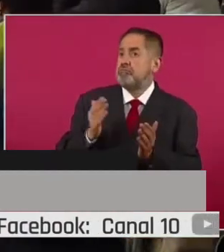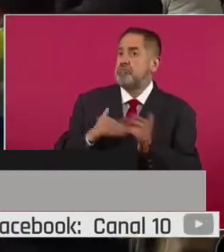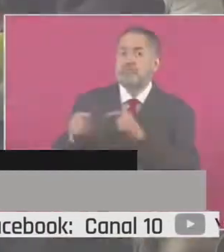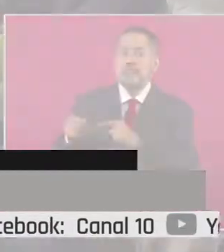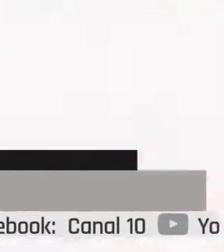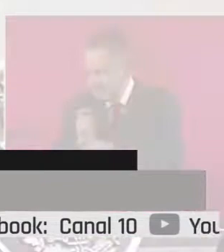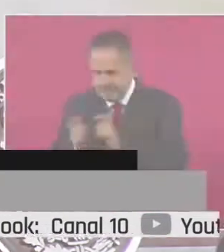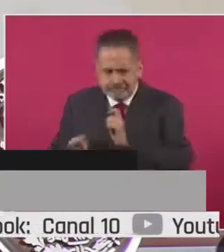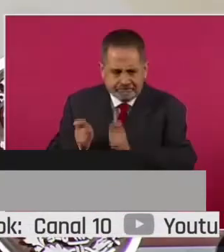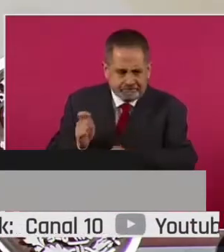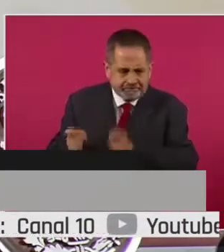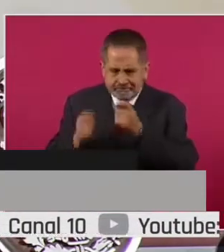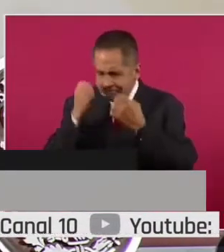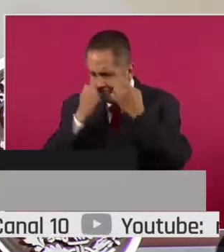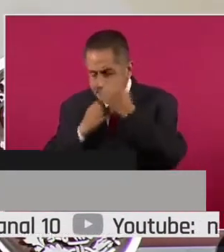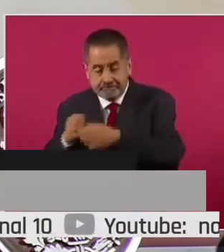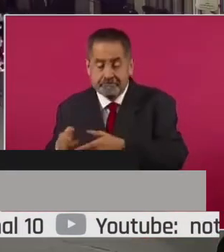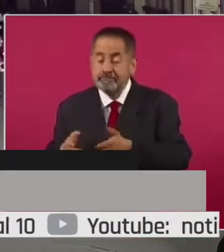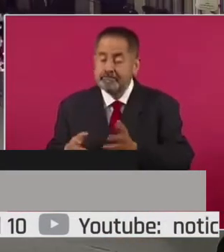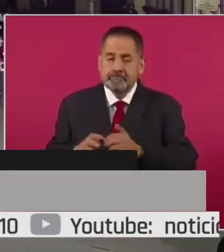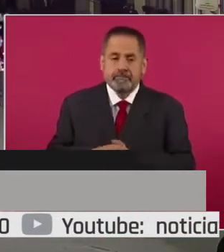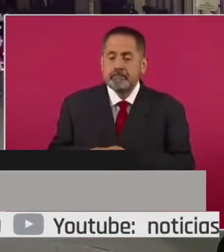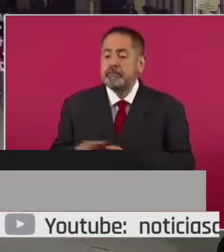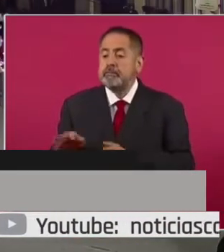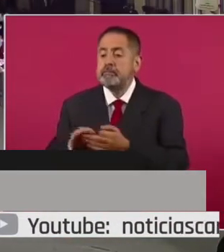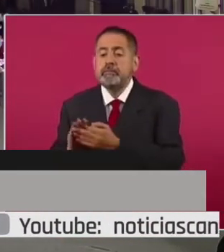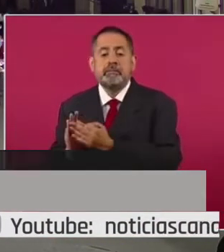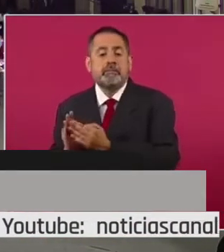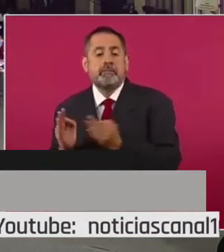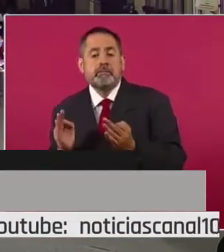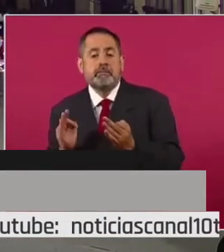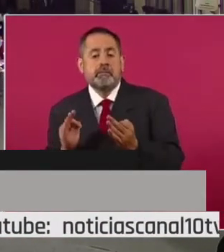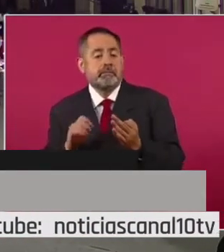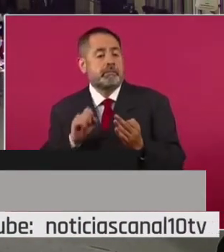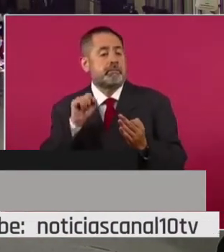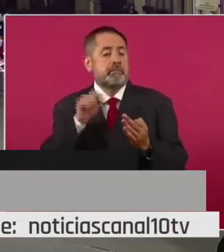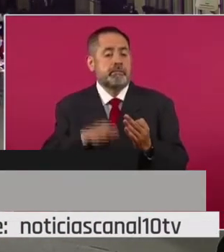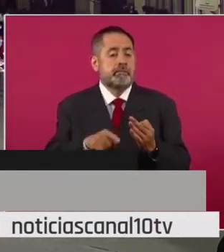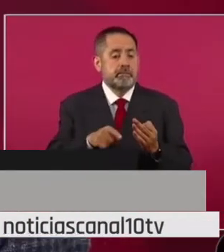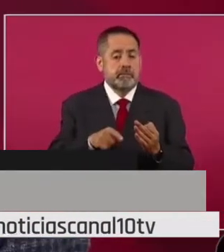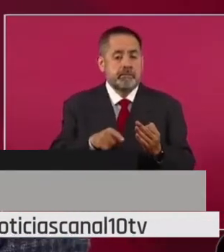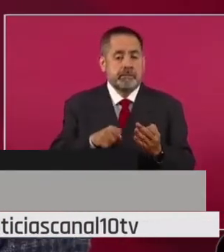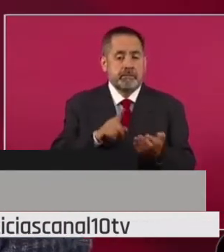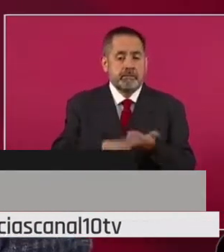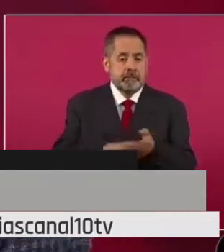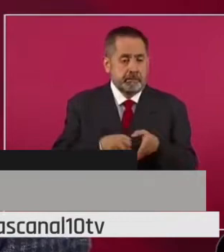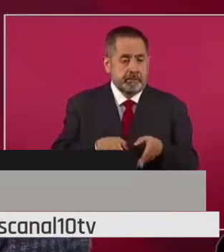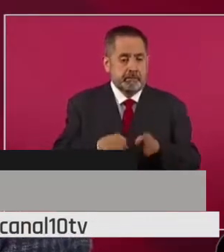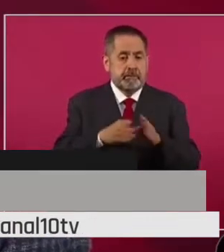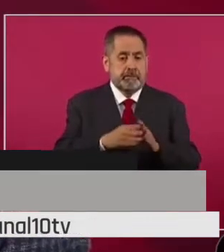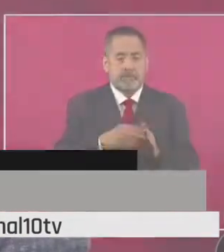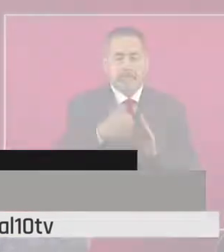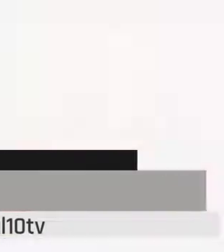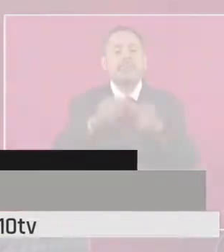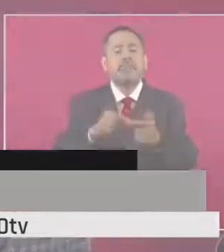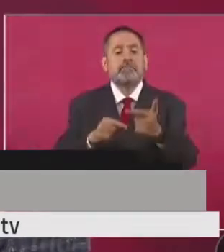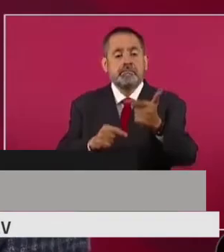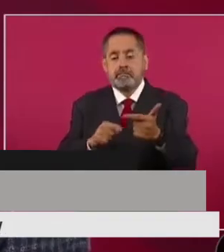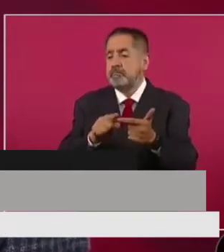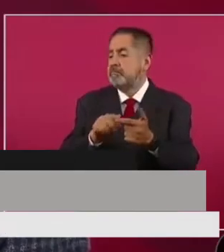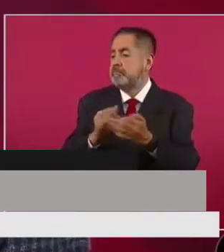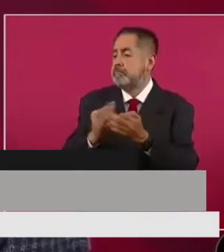era está cerca de los tramos 6 y 7 del tren maya